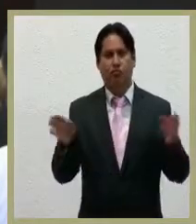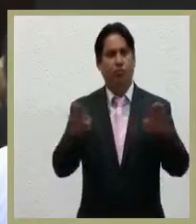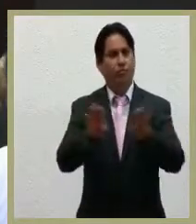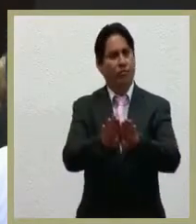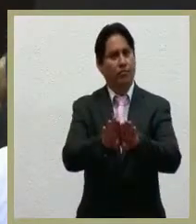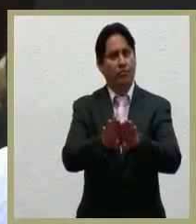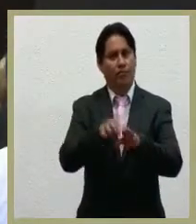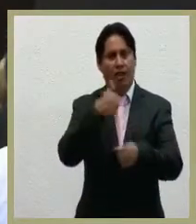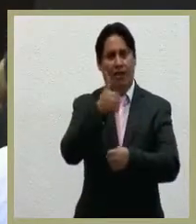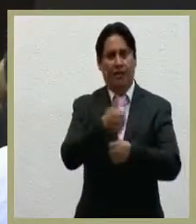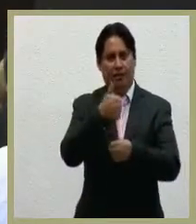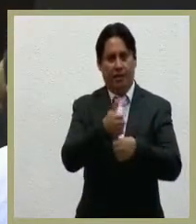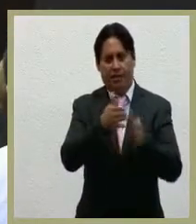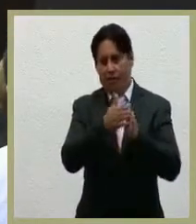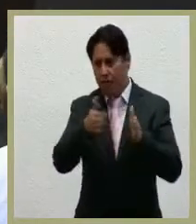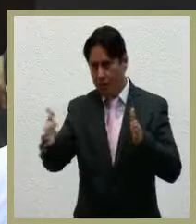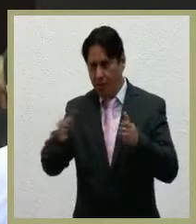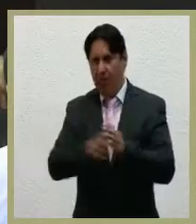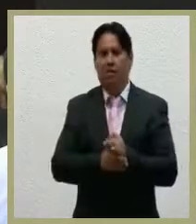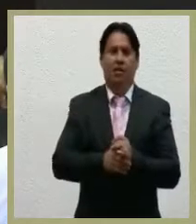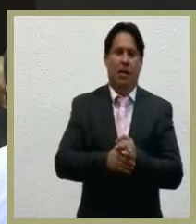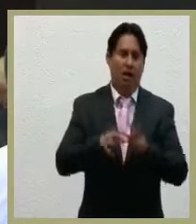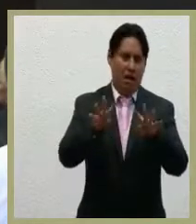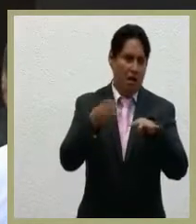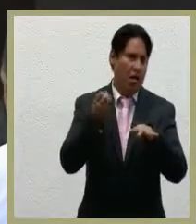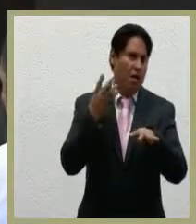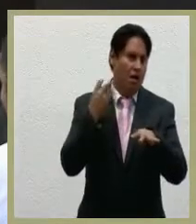su 6º periodo extraordinario de sesiones